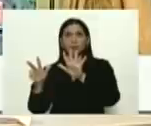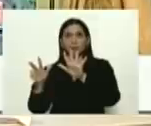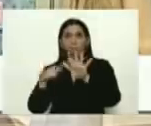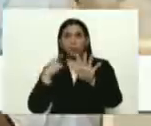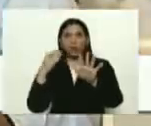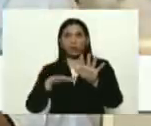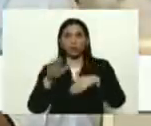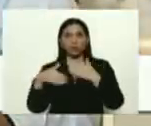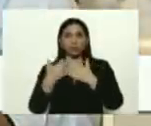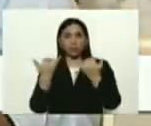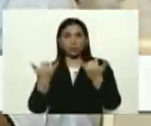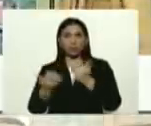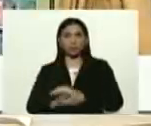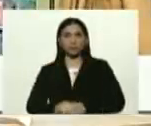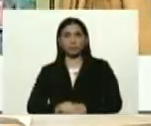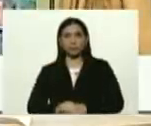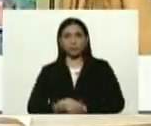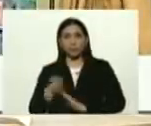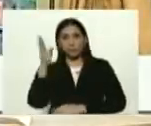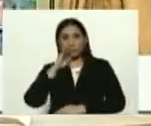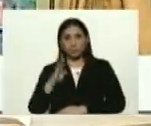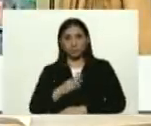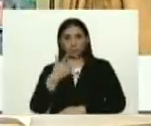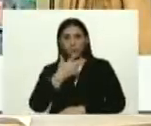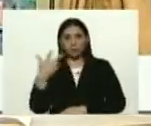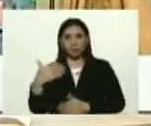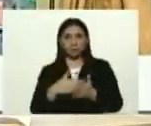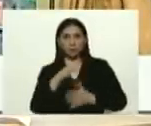Aristóbulo. Brasil llegó a